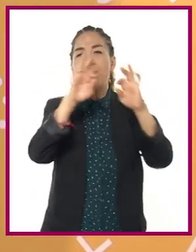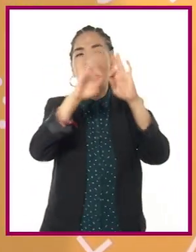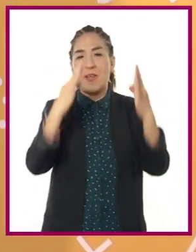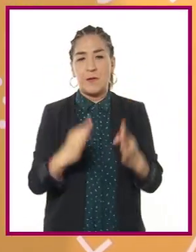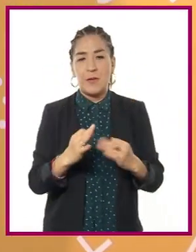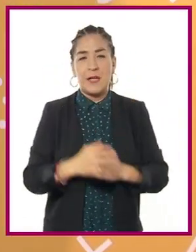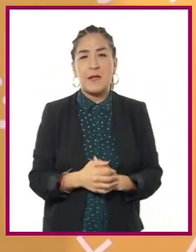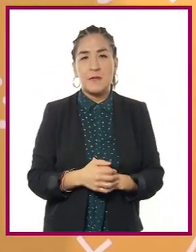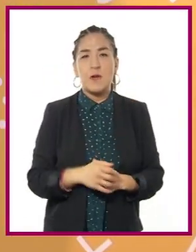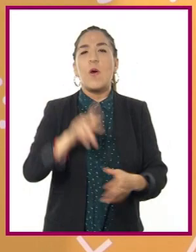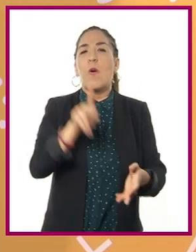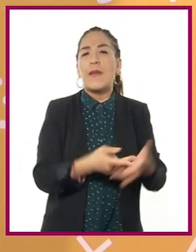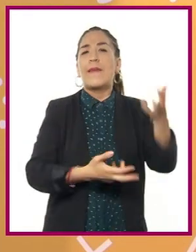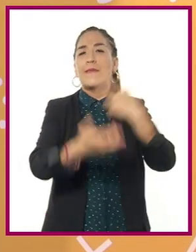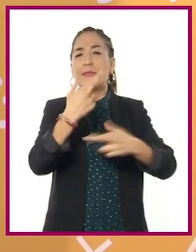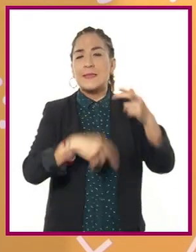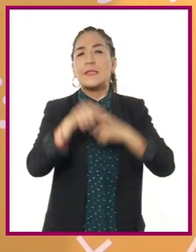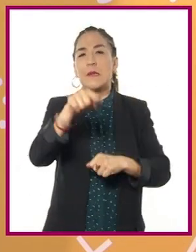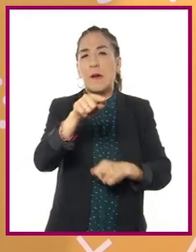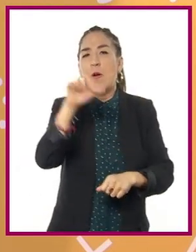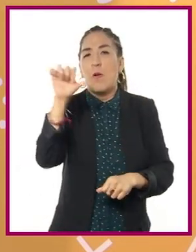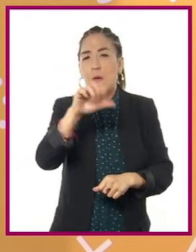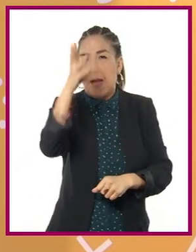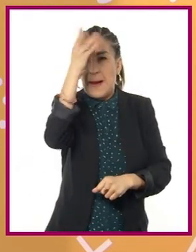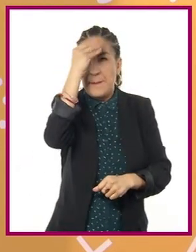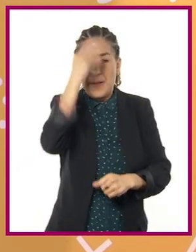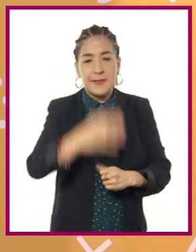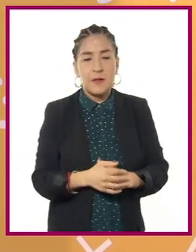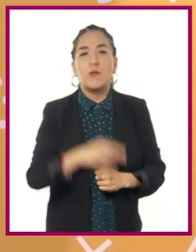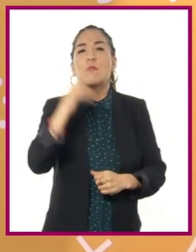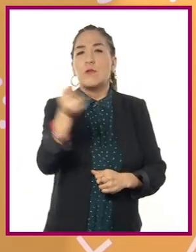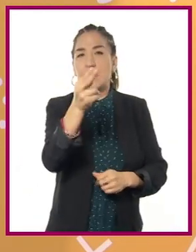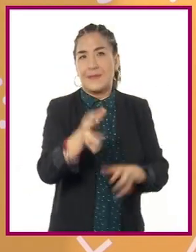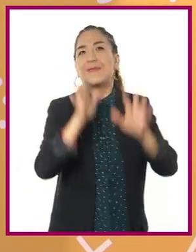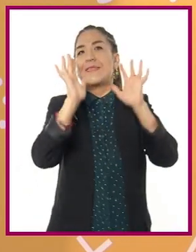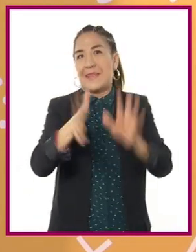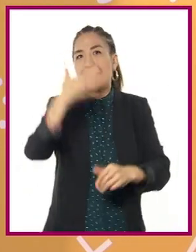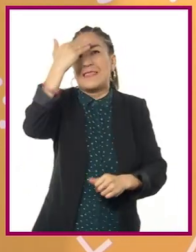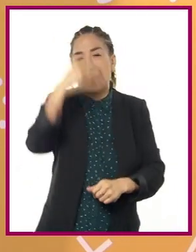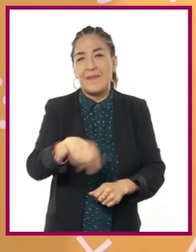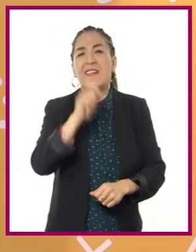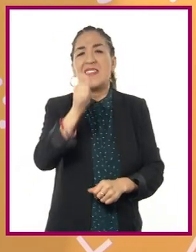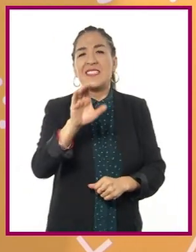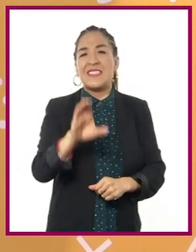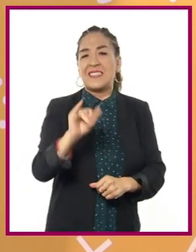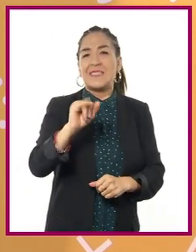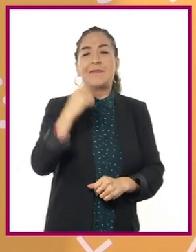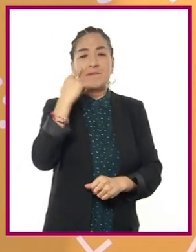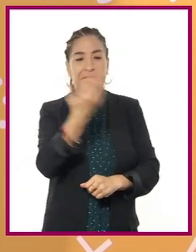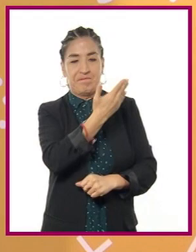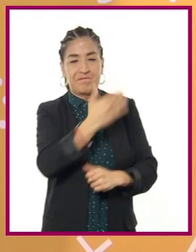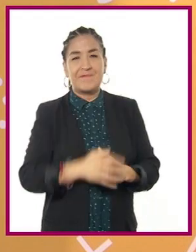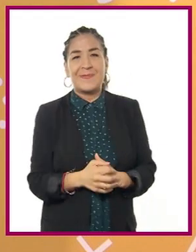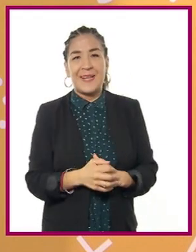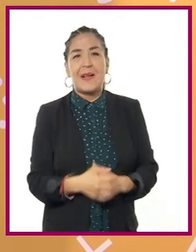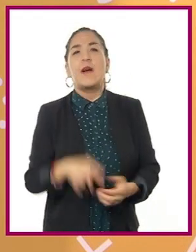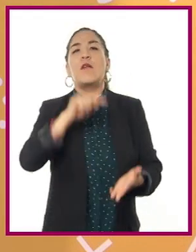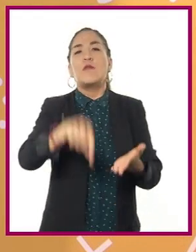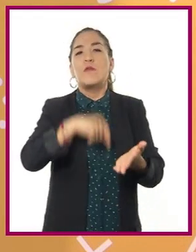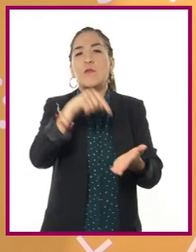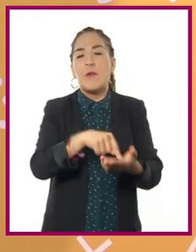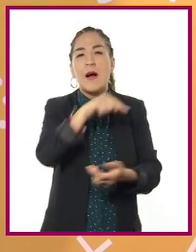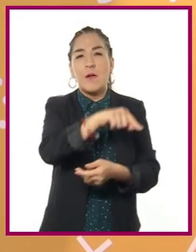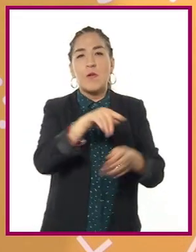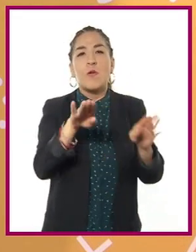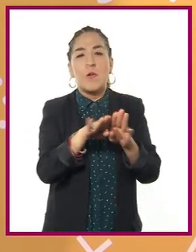Si se recapitula lo aprendido, ustedes ya saben que la circunferencia es el lugar